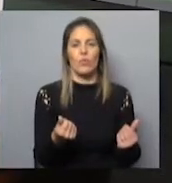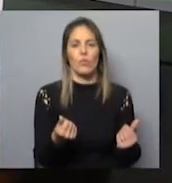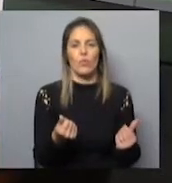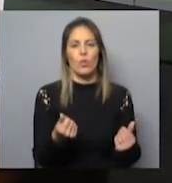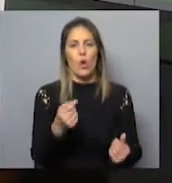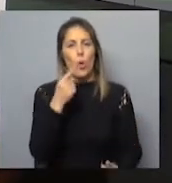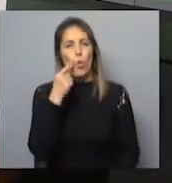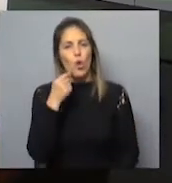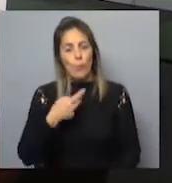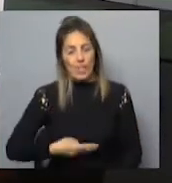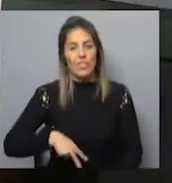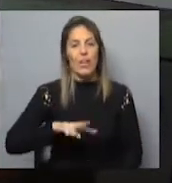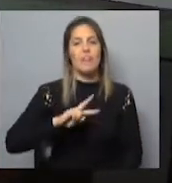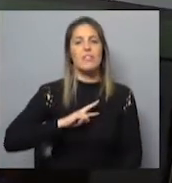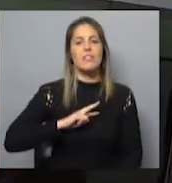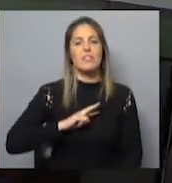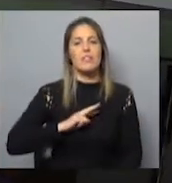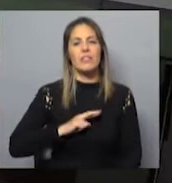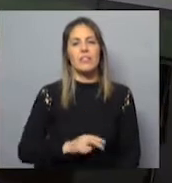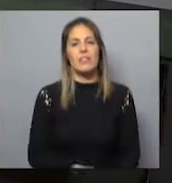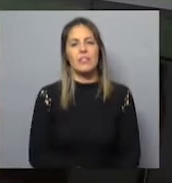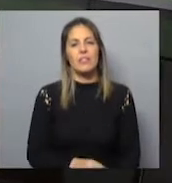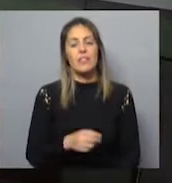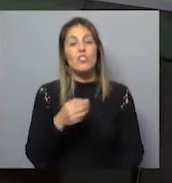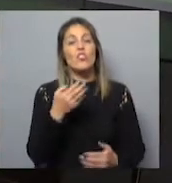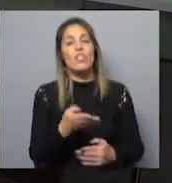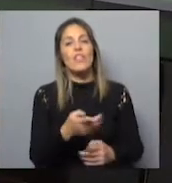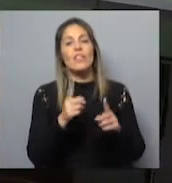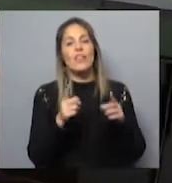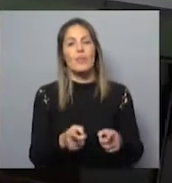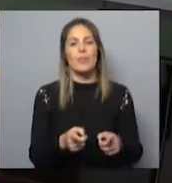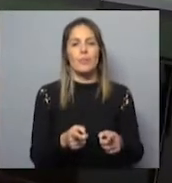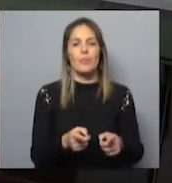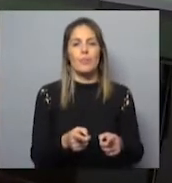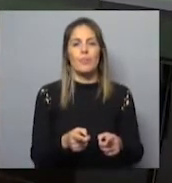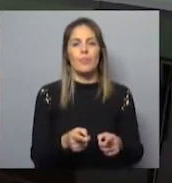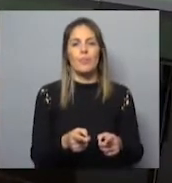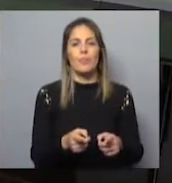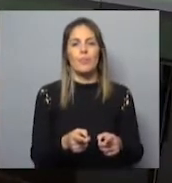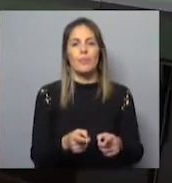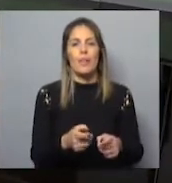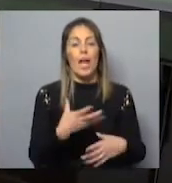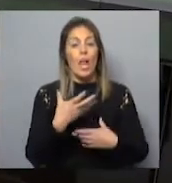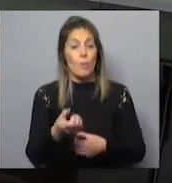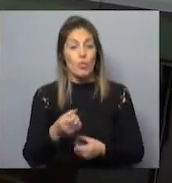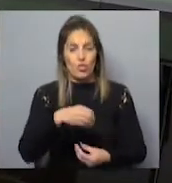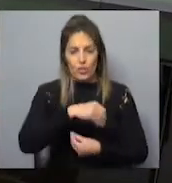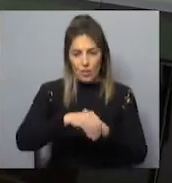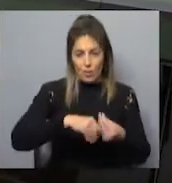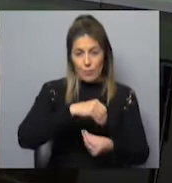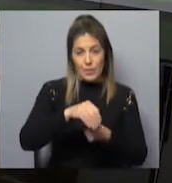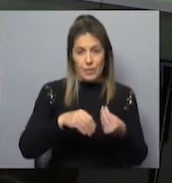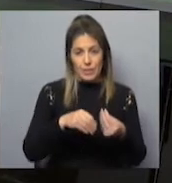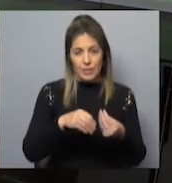varón trans y se debe también mucho al apoyo de la familia